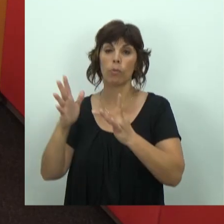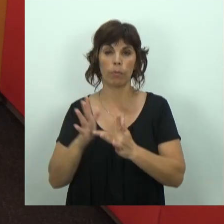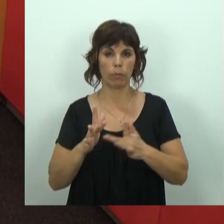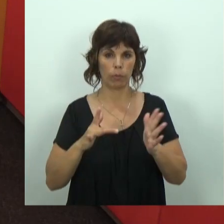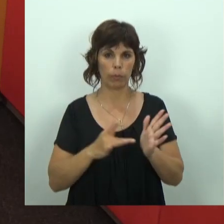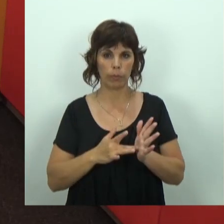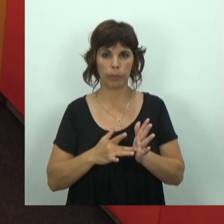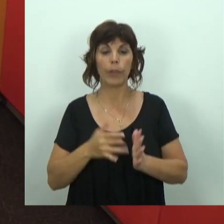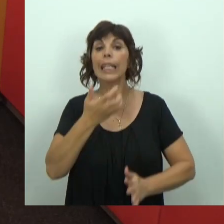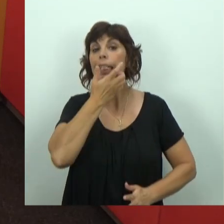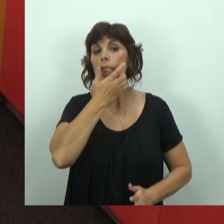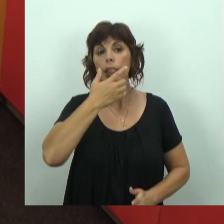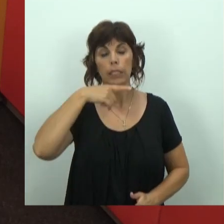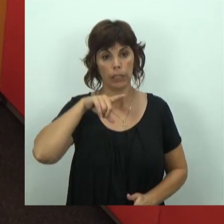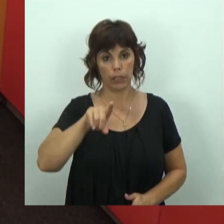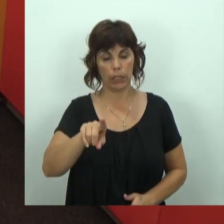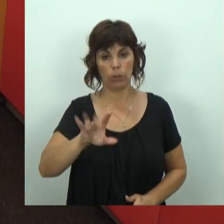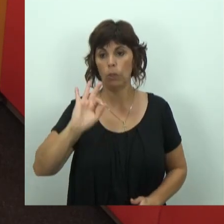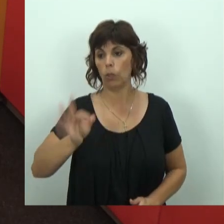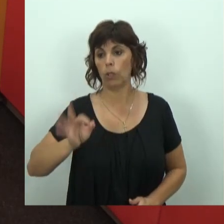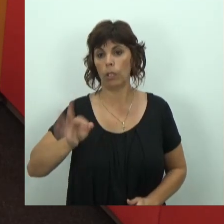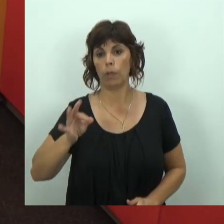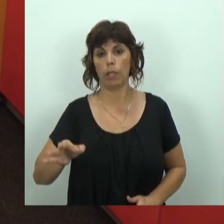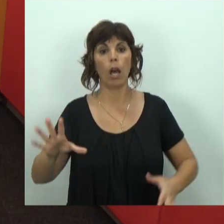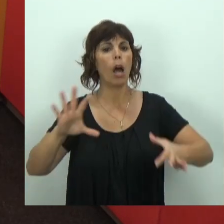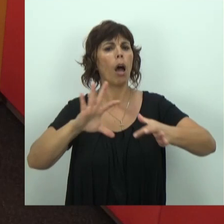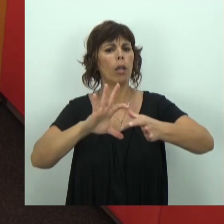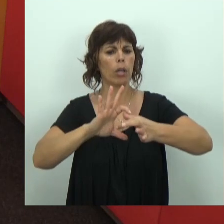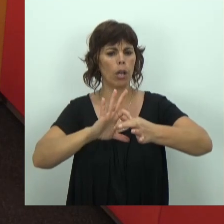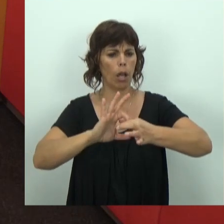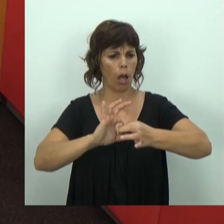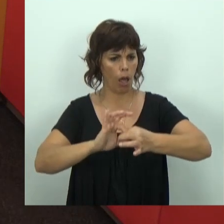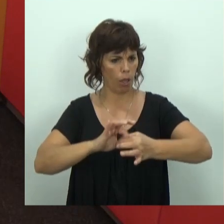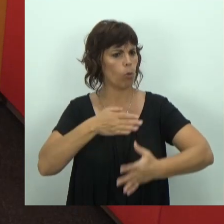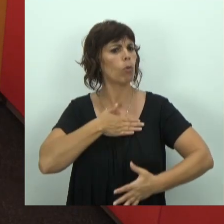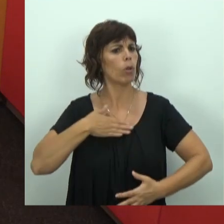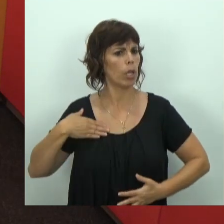Por eso, si quiere tener de verdad una relación con Dios el Padre,